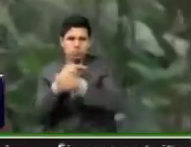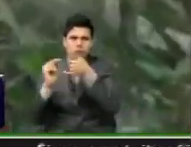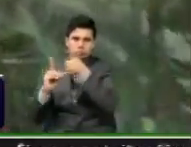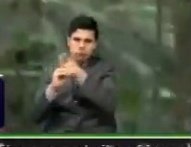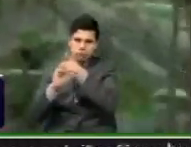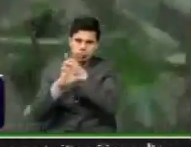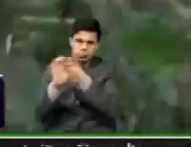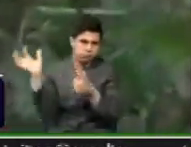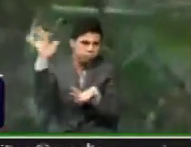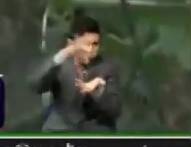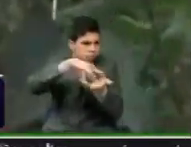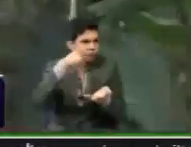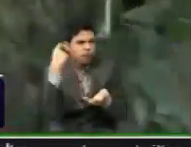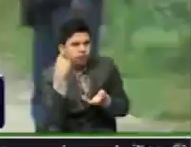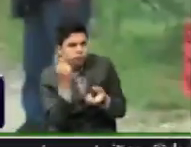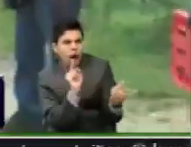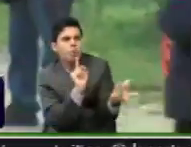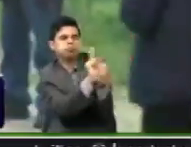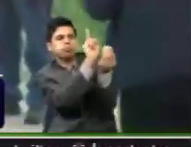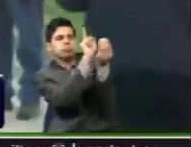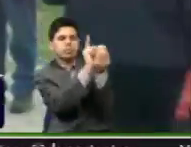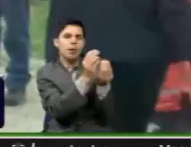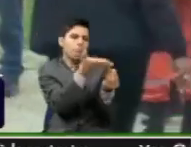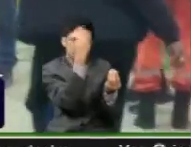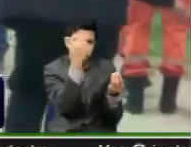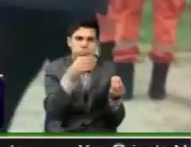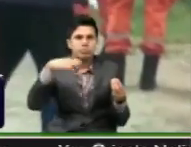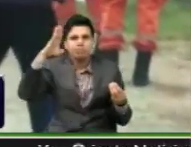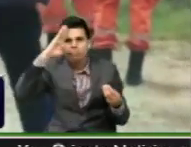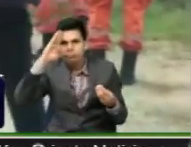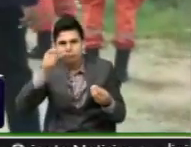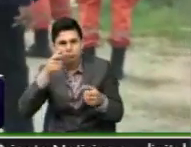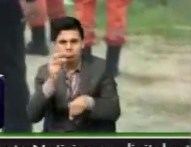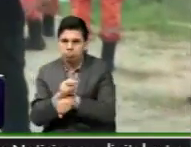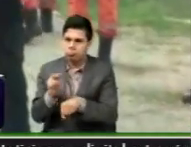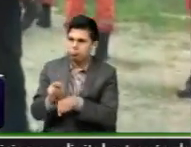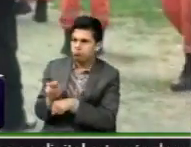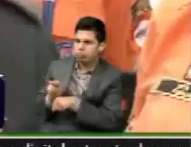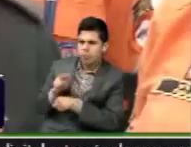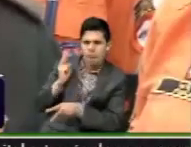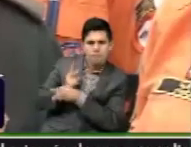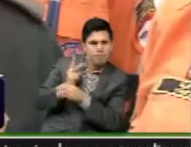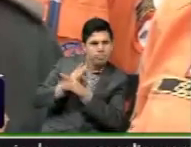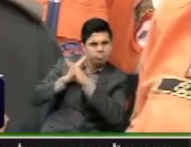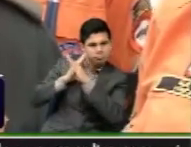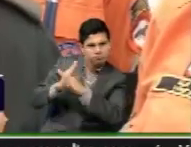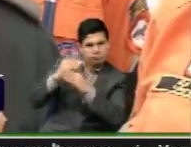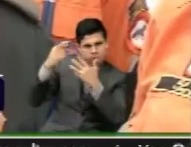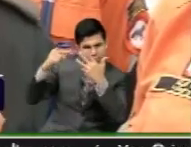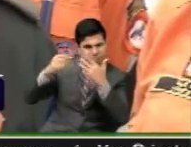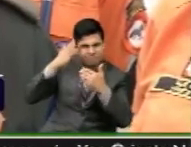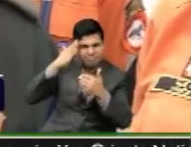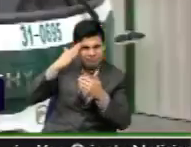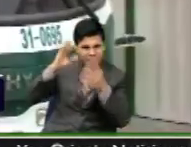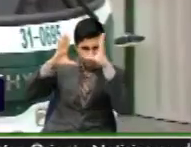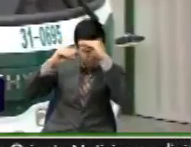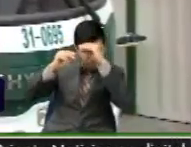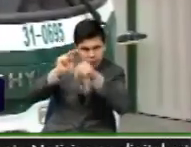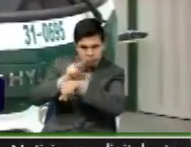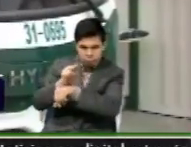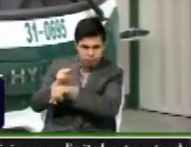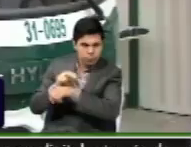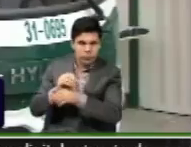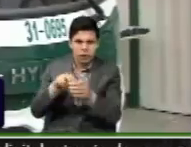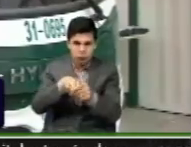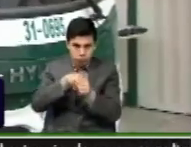Civil. La policía y la fuerza pública se encontraban en las labores de seguridad perimétrica desde las mismas horas de la noche. Con